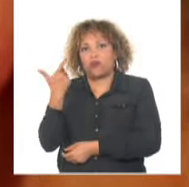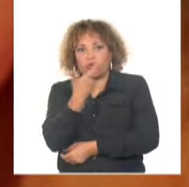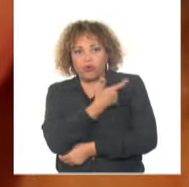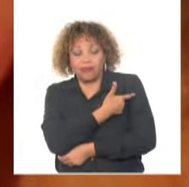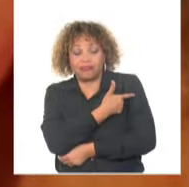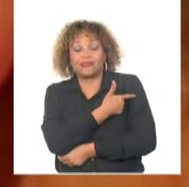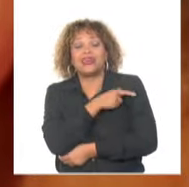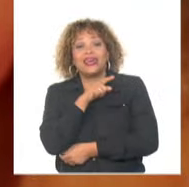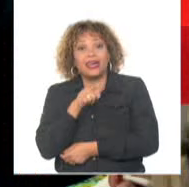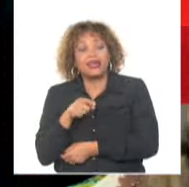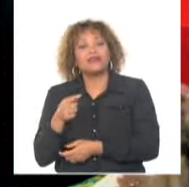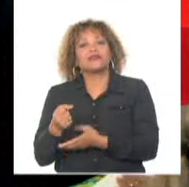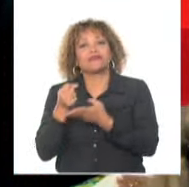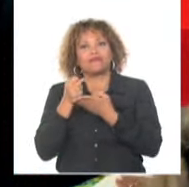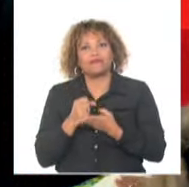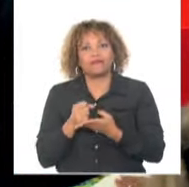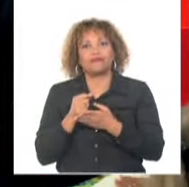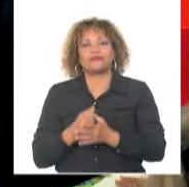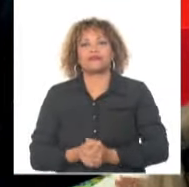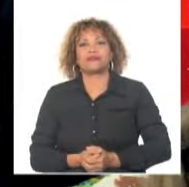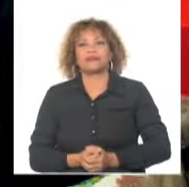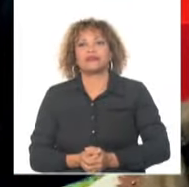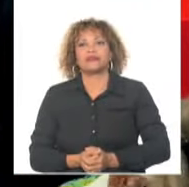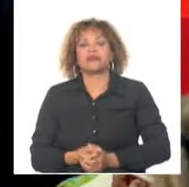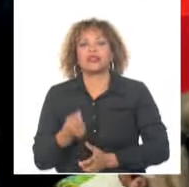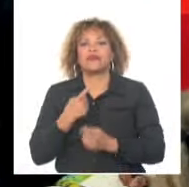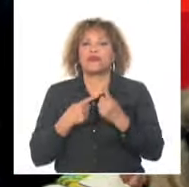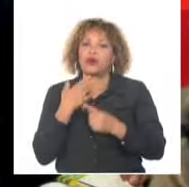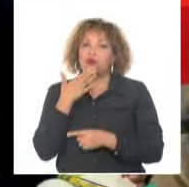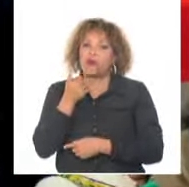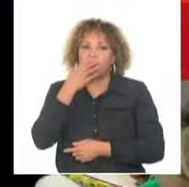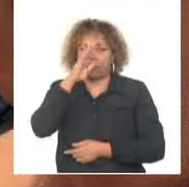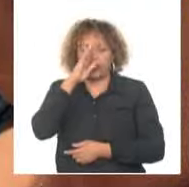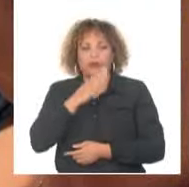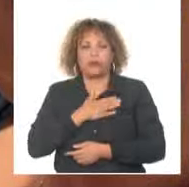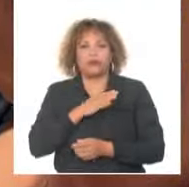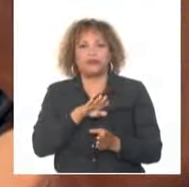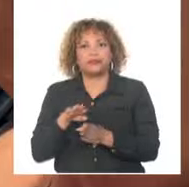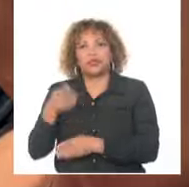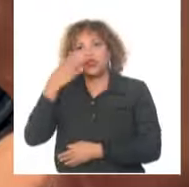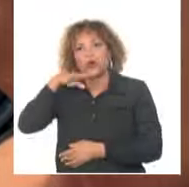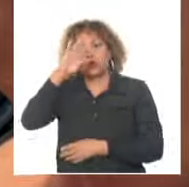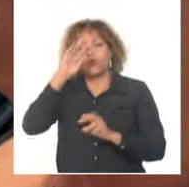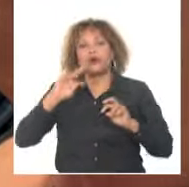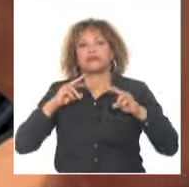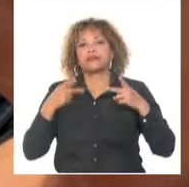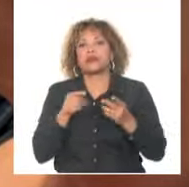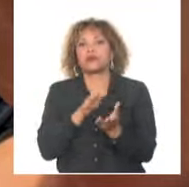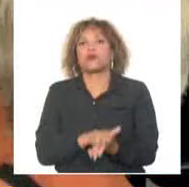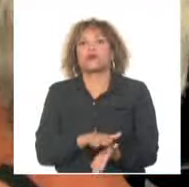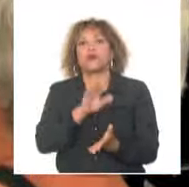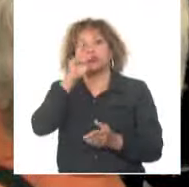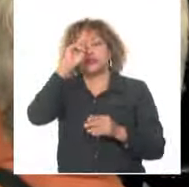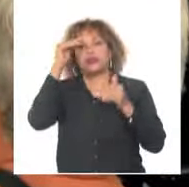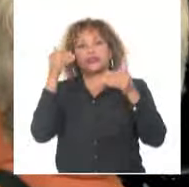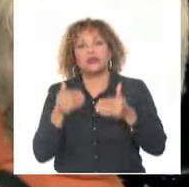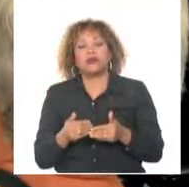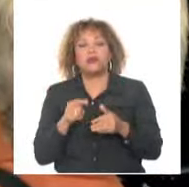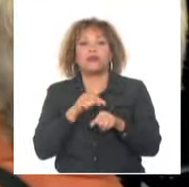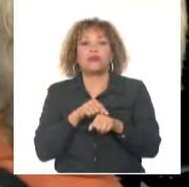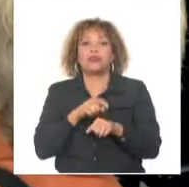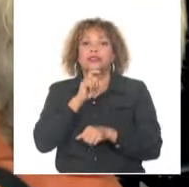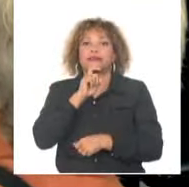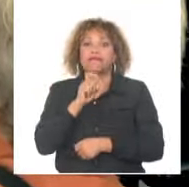poco lo que ocurrió, y yo pienso que fue muy emotivo, fue muy bueno estar aquí. Cuba ratificó el compromiso con la salud del mundo en medio de condiciones